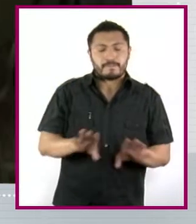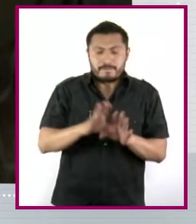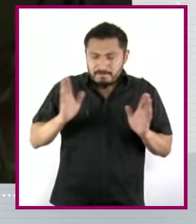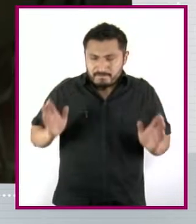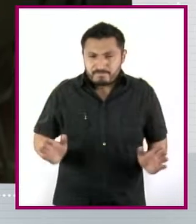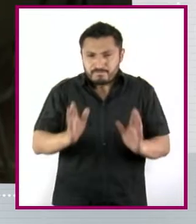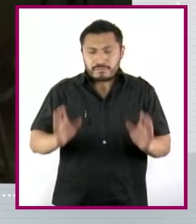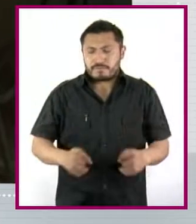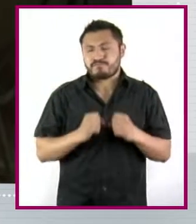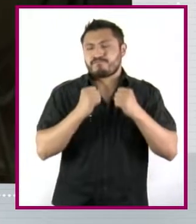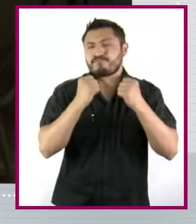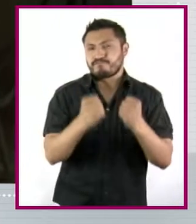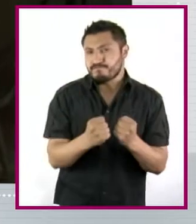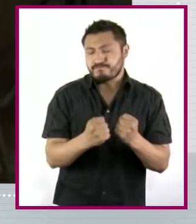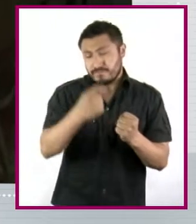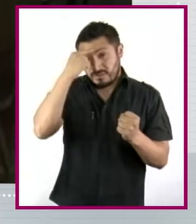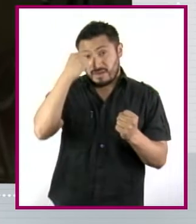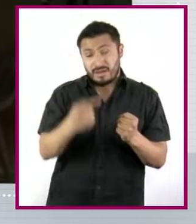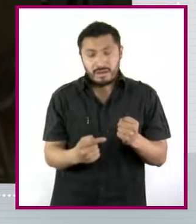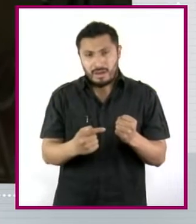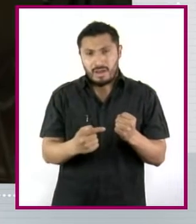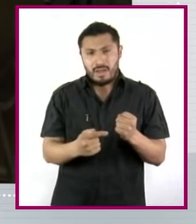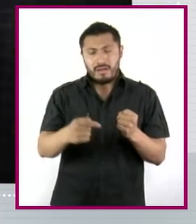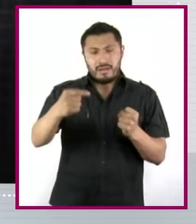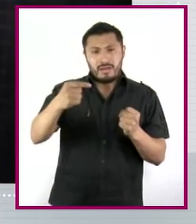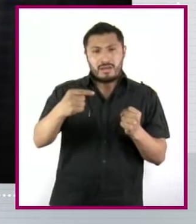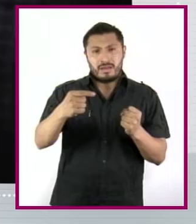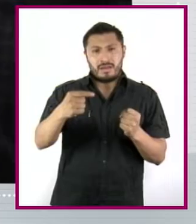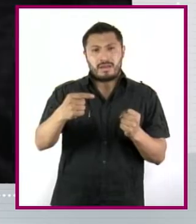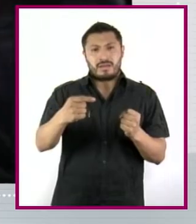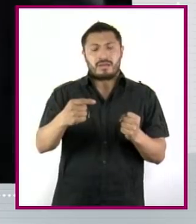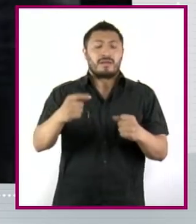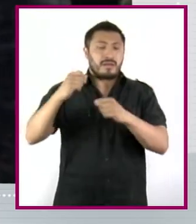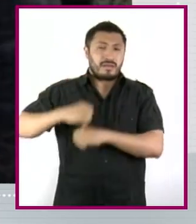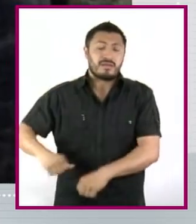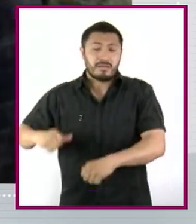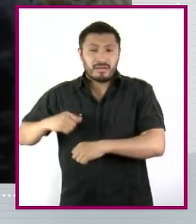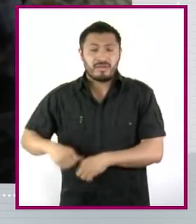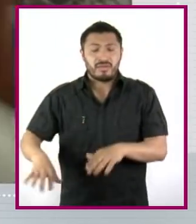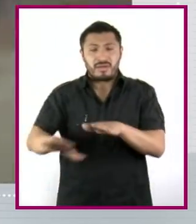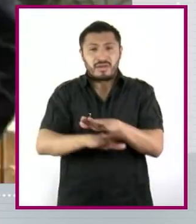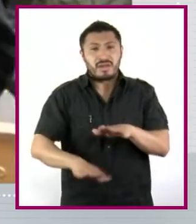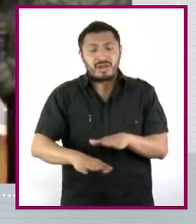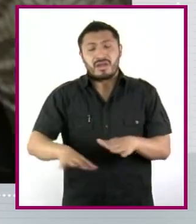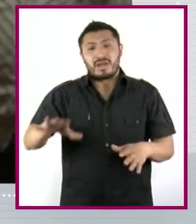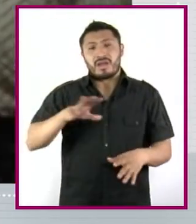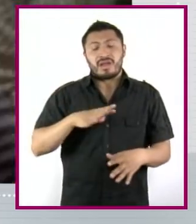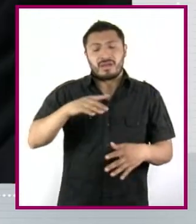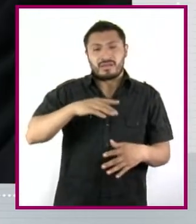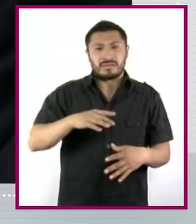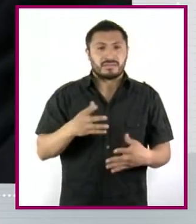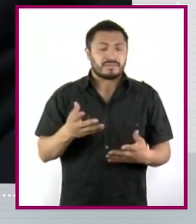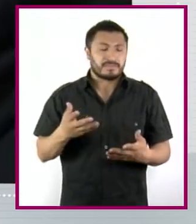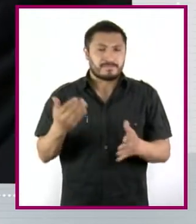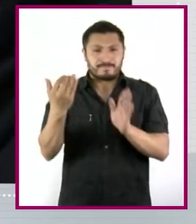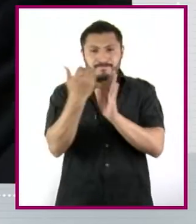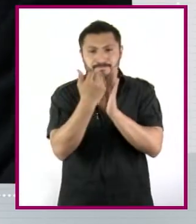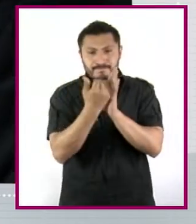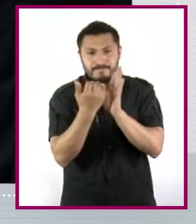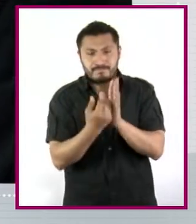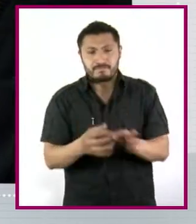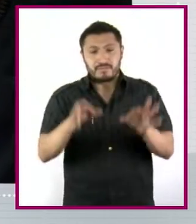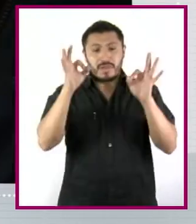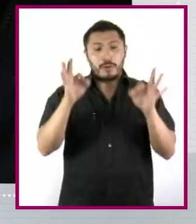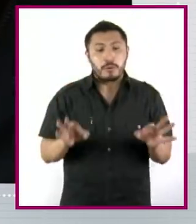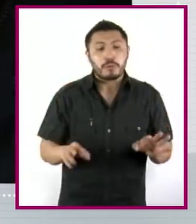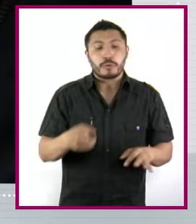reforzamiento hacia el concepto de la autoridad basada en los principios autónomos, en los